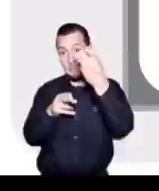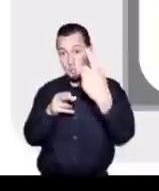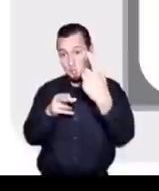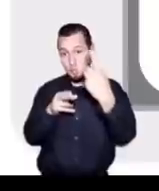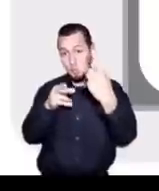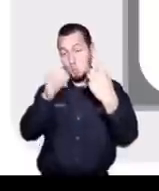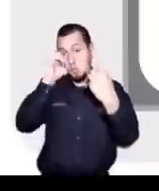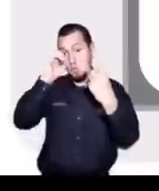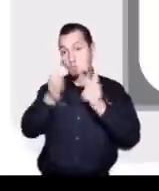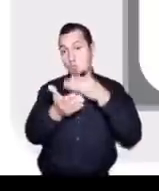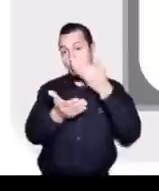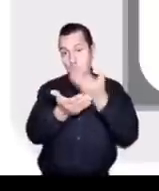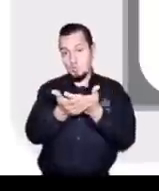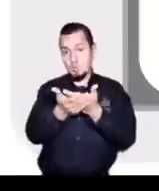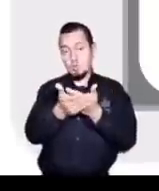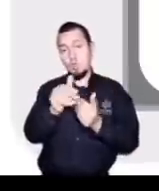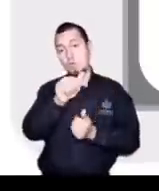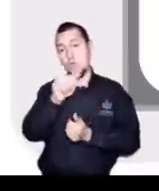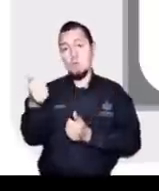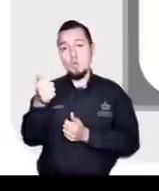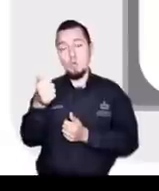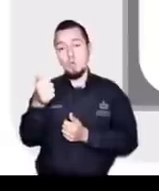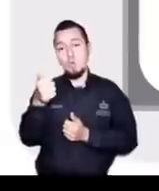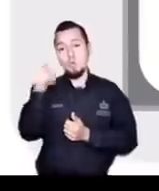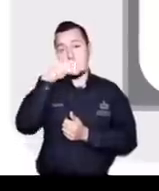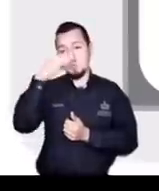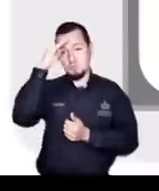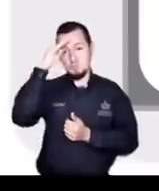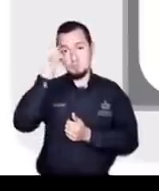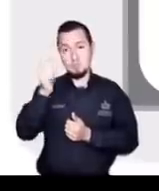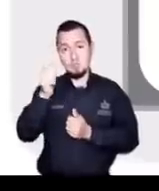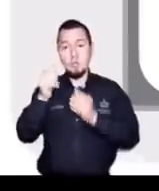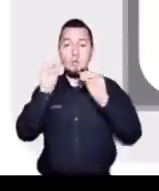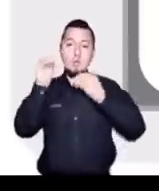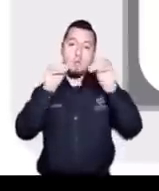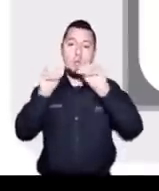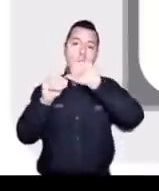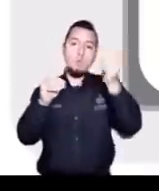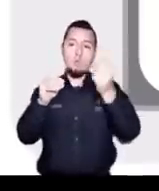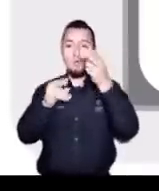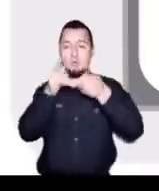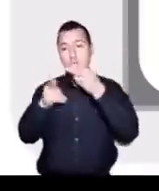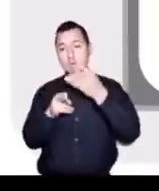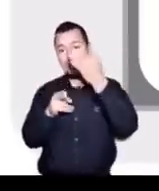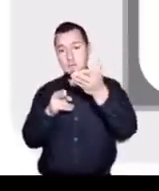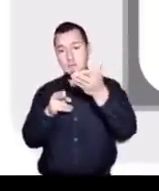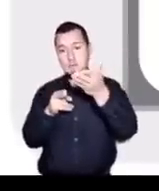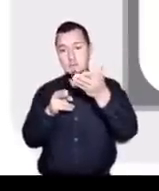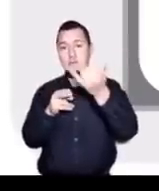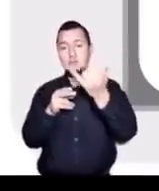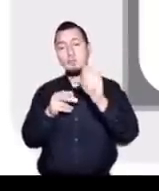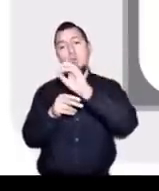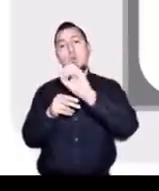Otra solución posible del exterior es esto. Y finalmente una tercera opción que hemos seleccionado